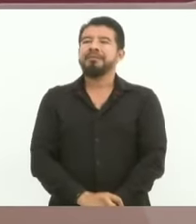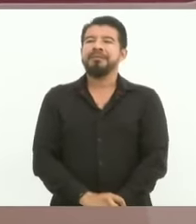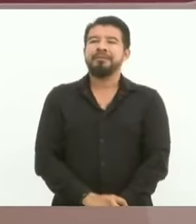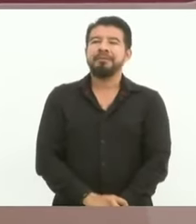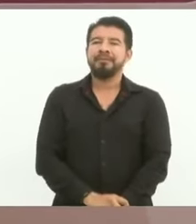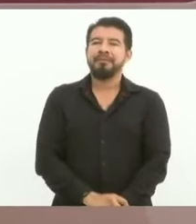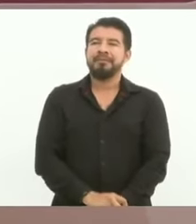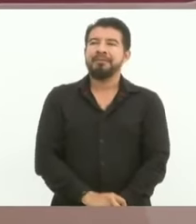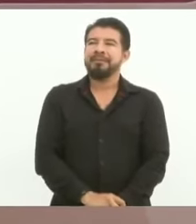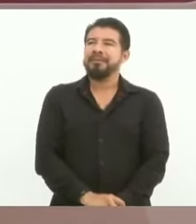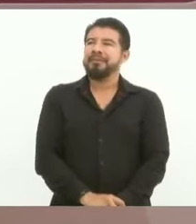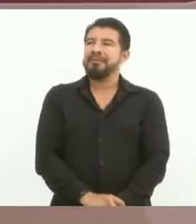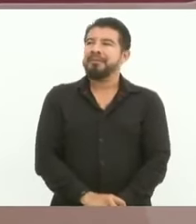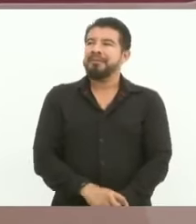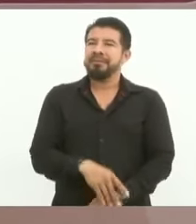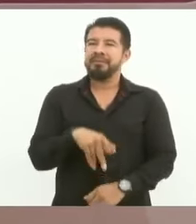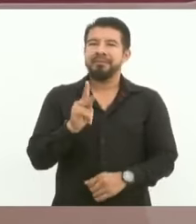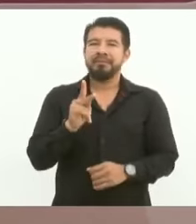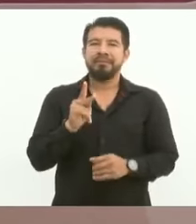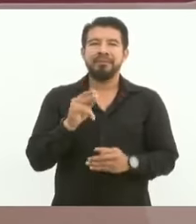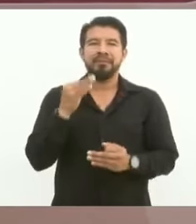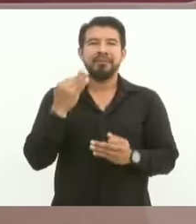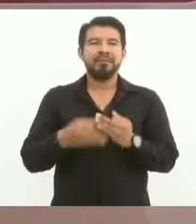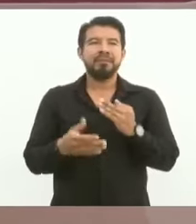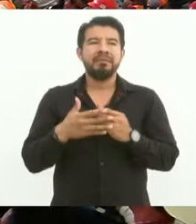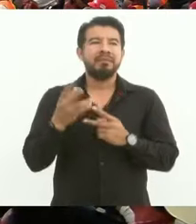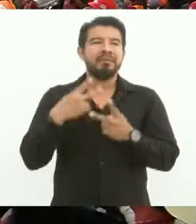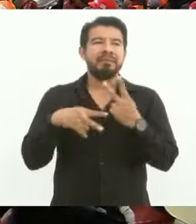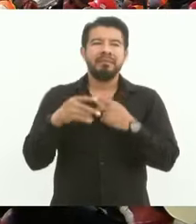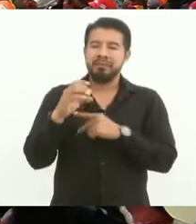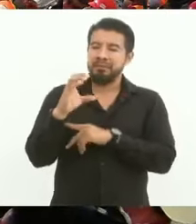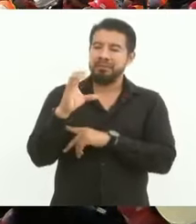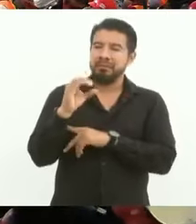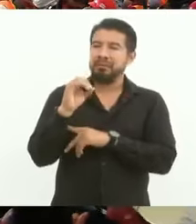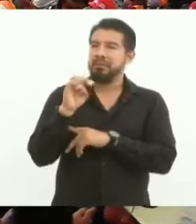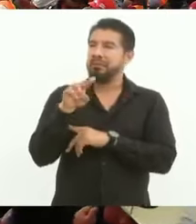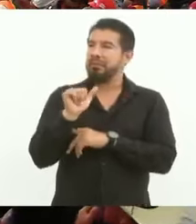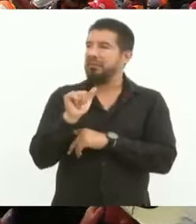no veo al de Coconá, que es el que tiene la obra.